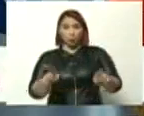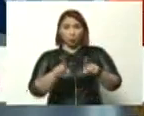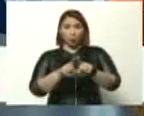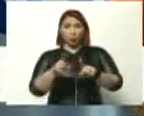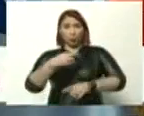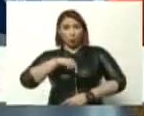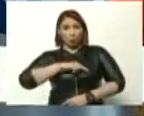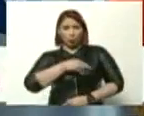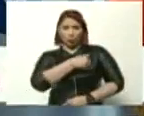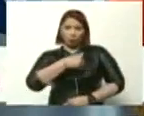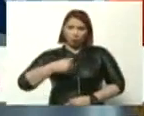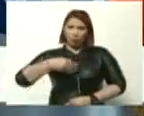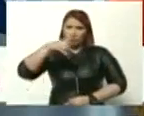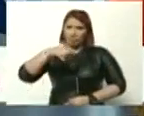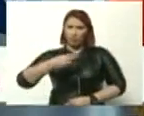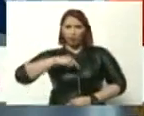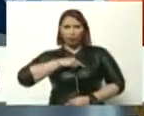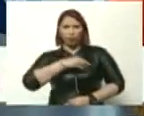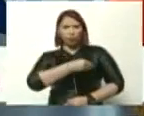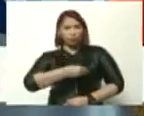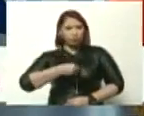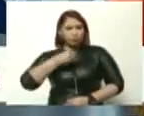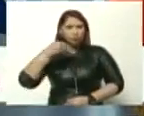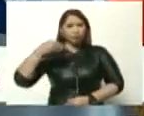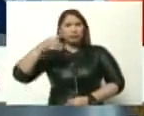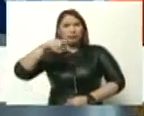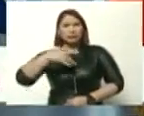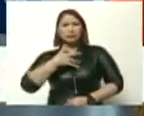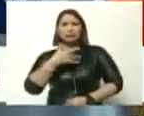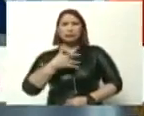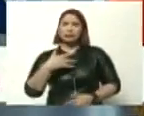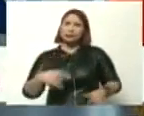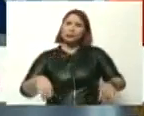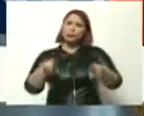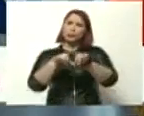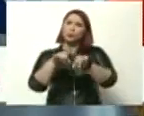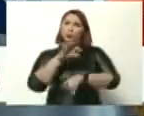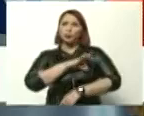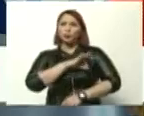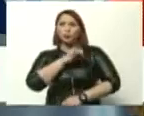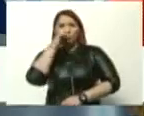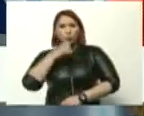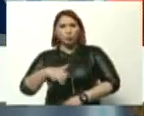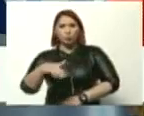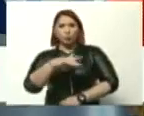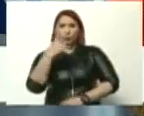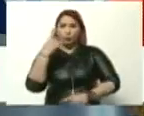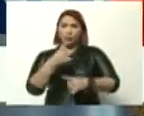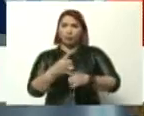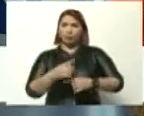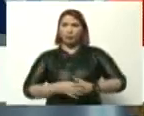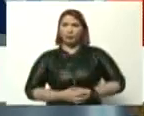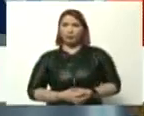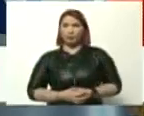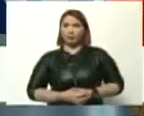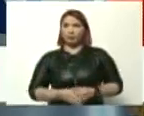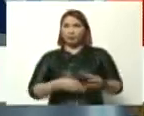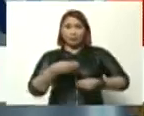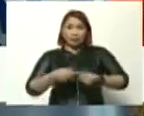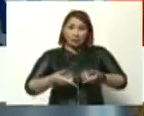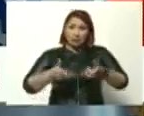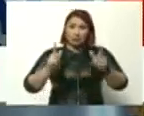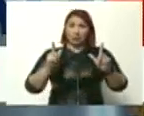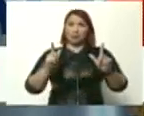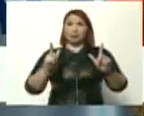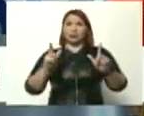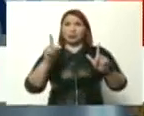como todos anhelamos, y como igualmente como sociedad, como pueblo, debemos hacer lo posible para que